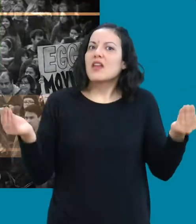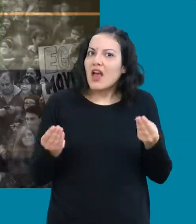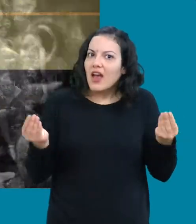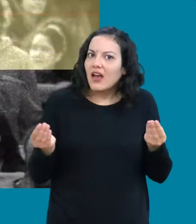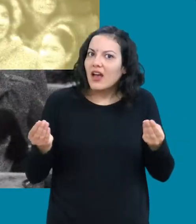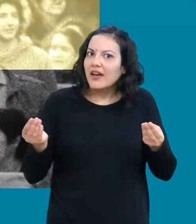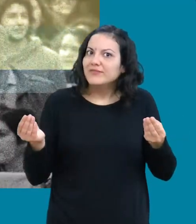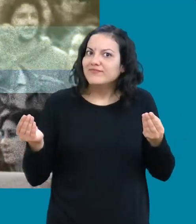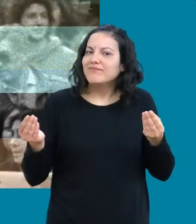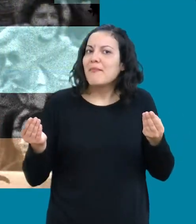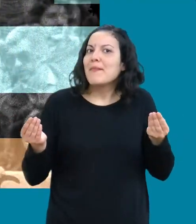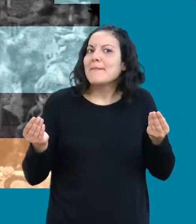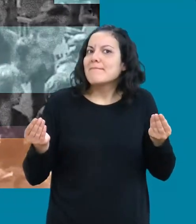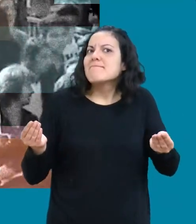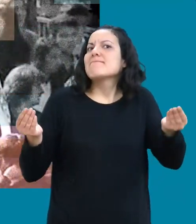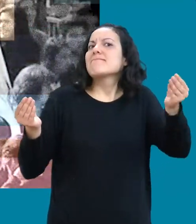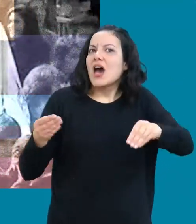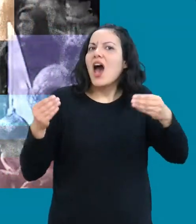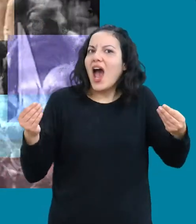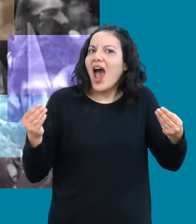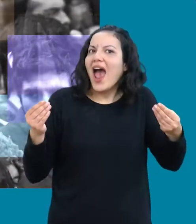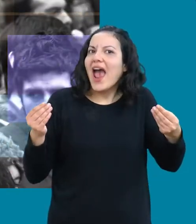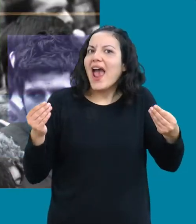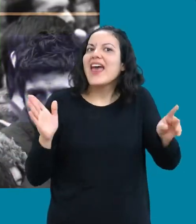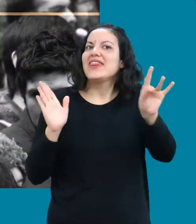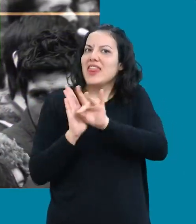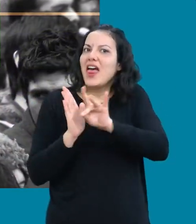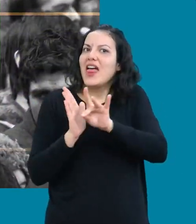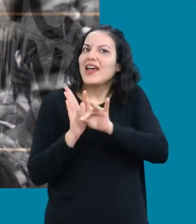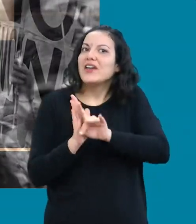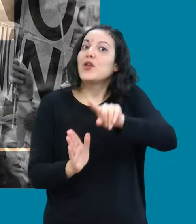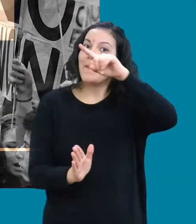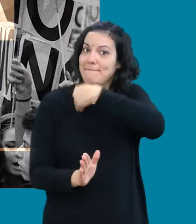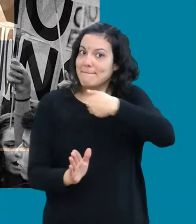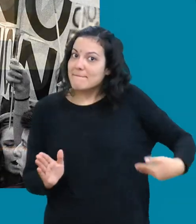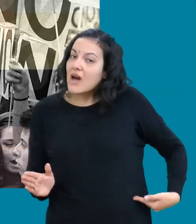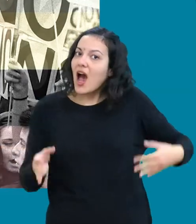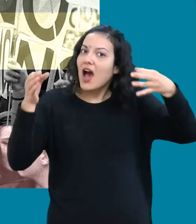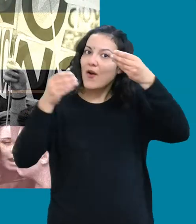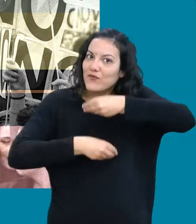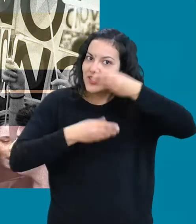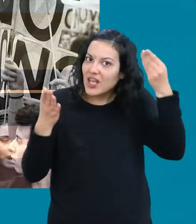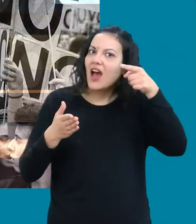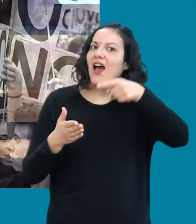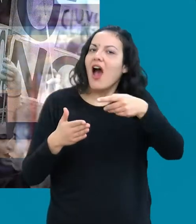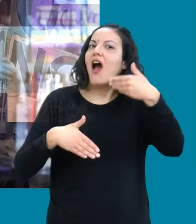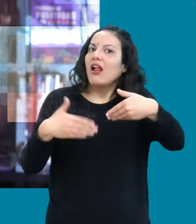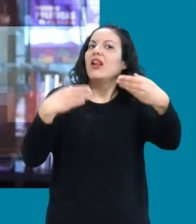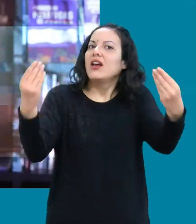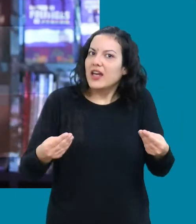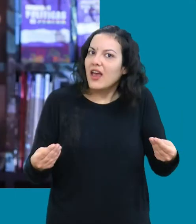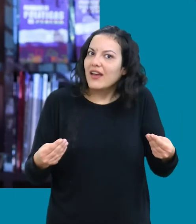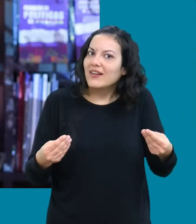A lo que no dejaría de sumar un conjunto de decretos presidenciales que